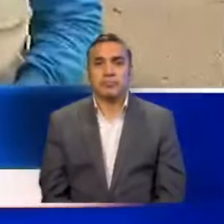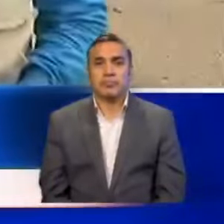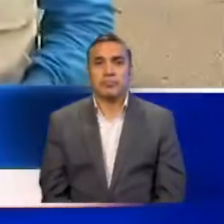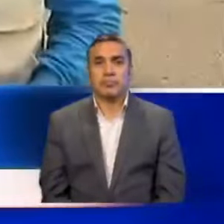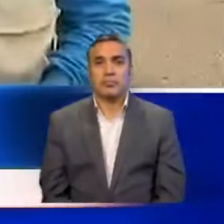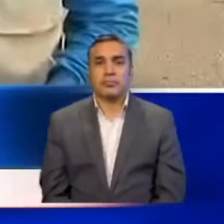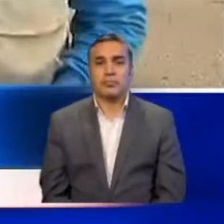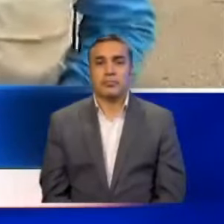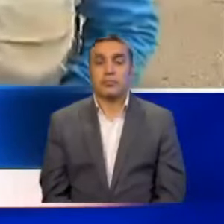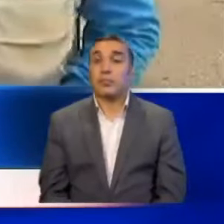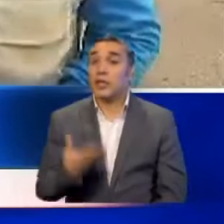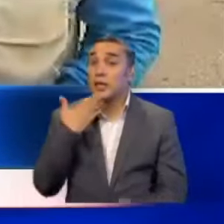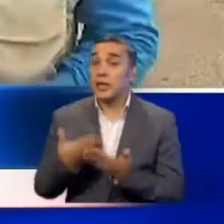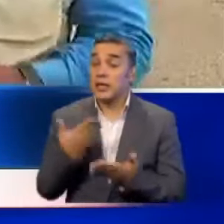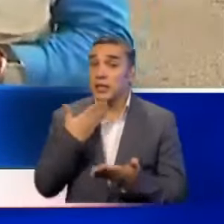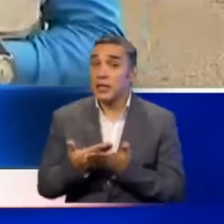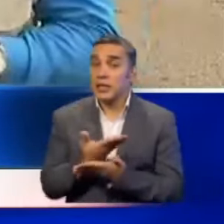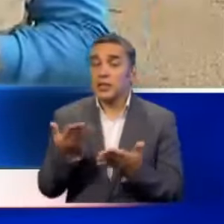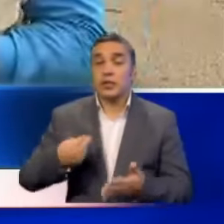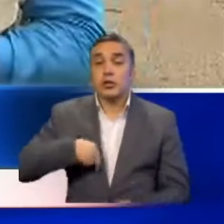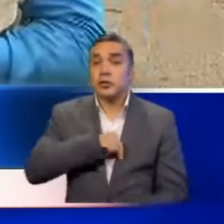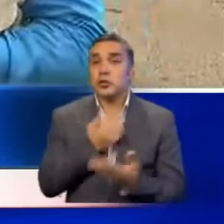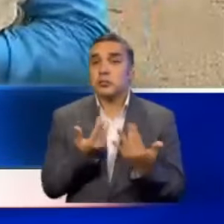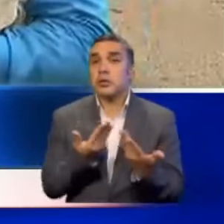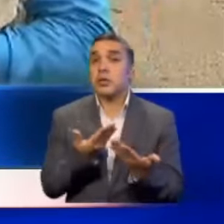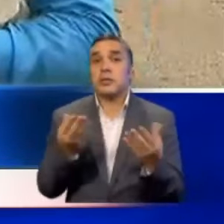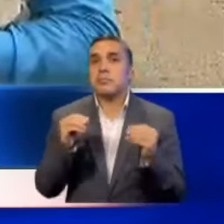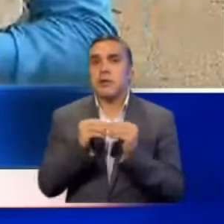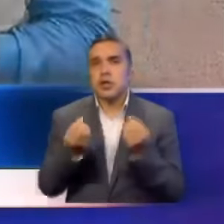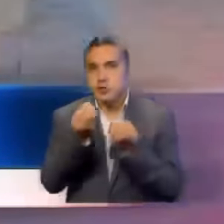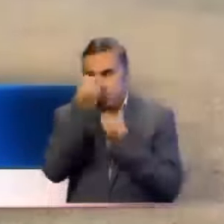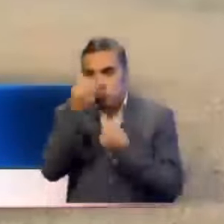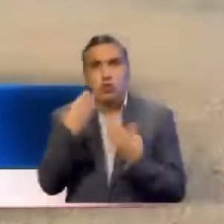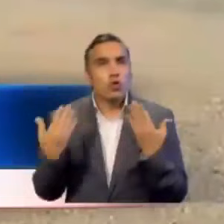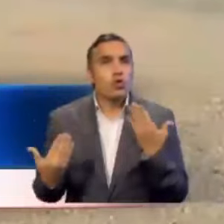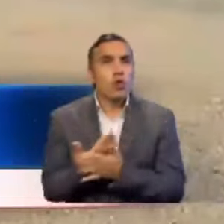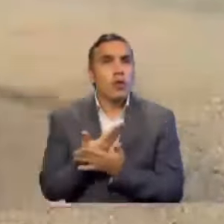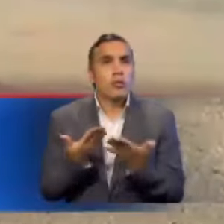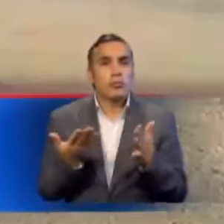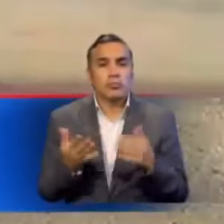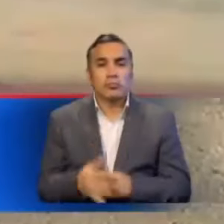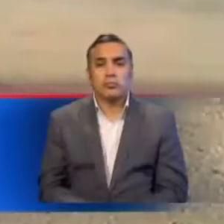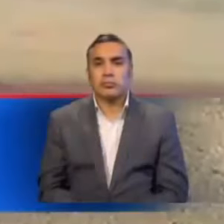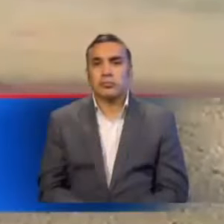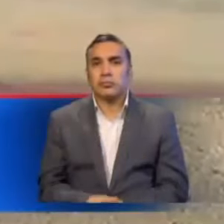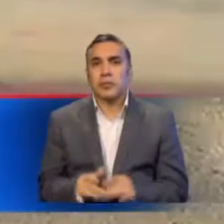Gracias, Caridad. Esperando que se actualice la información según lo que...